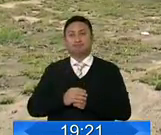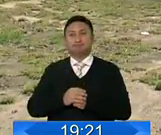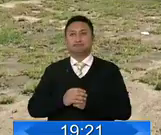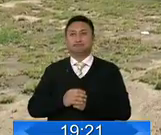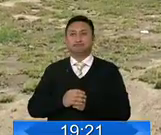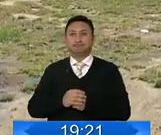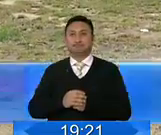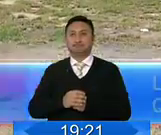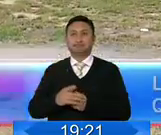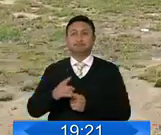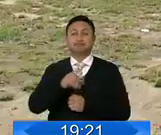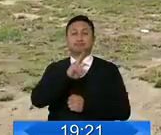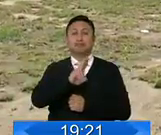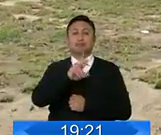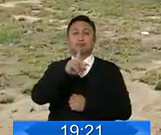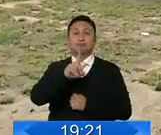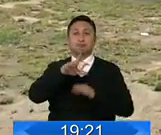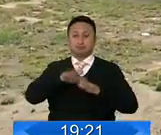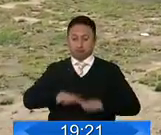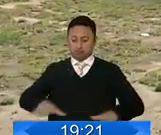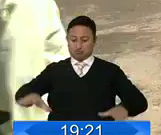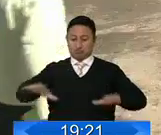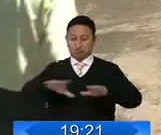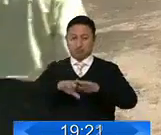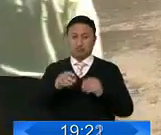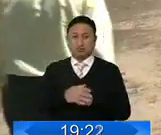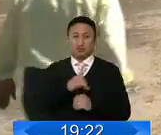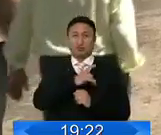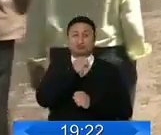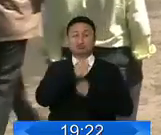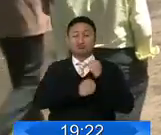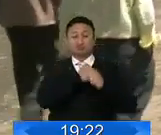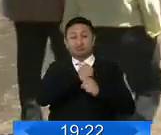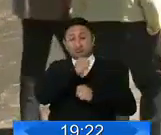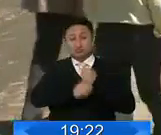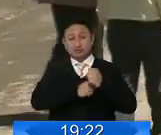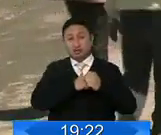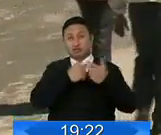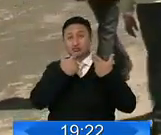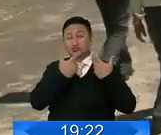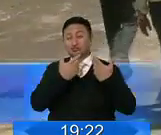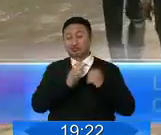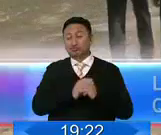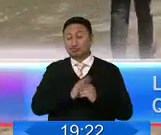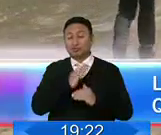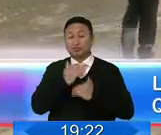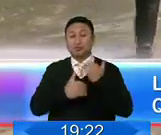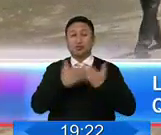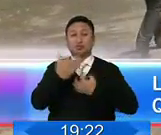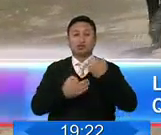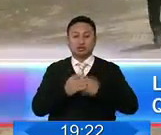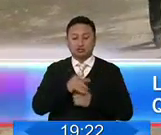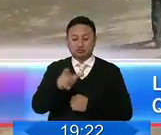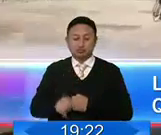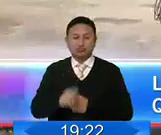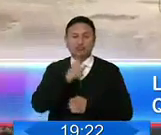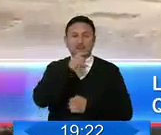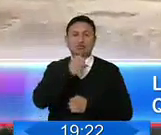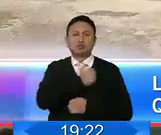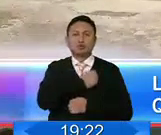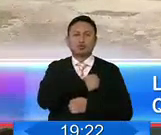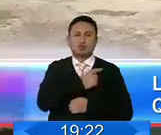estas son las 20 hectáreas de terreno que por años han pasado por varios procesos judiciales para conocer a quien le pertenecerían